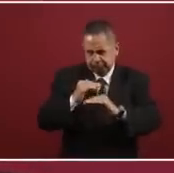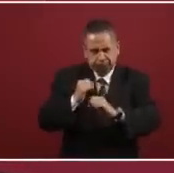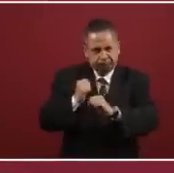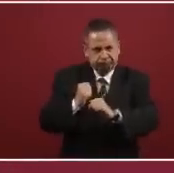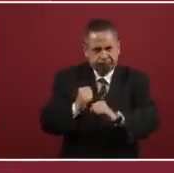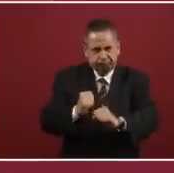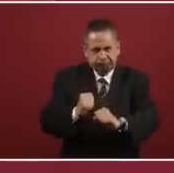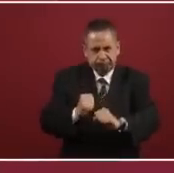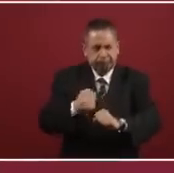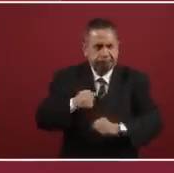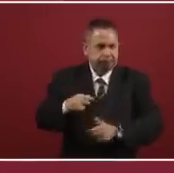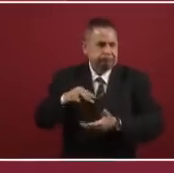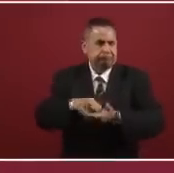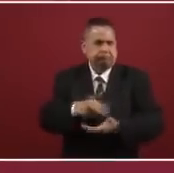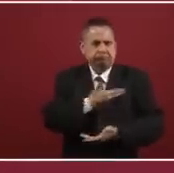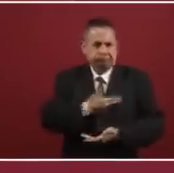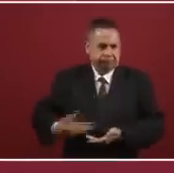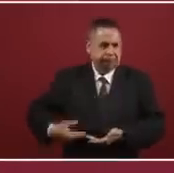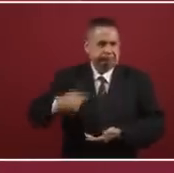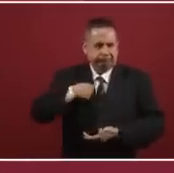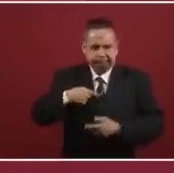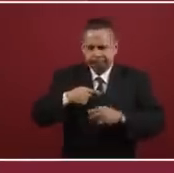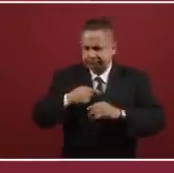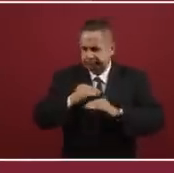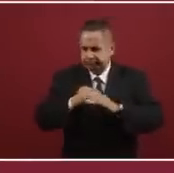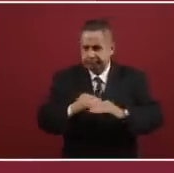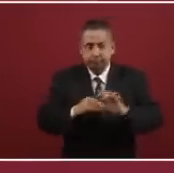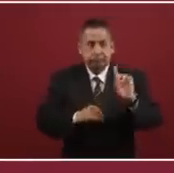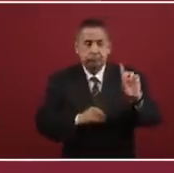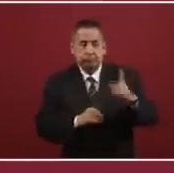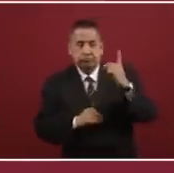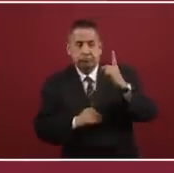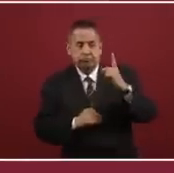desde que estamos en el gobierno con relación al dólar.